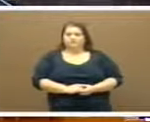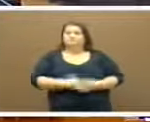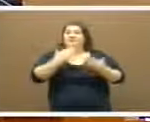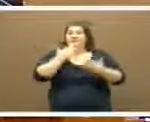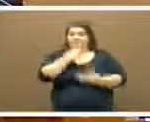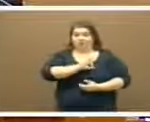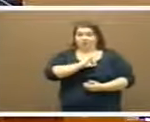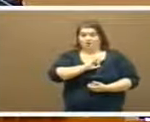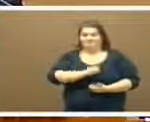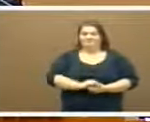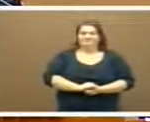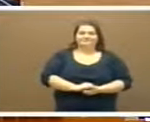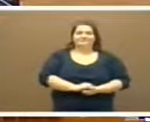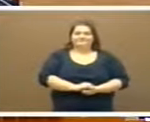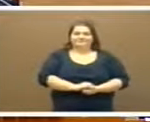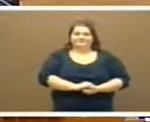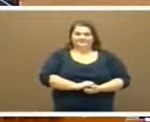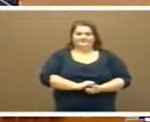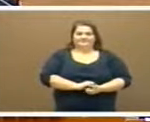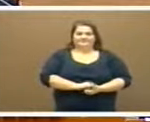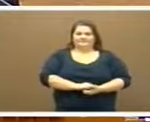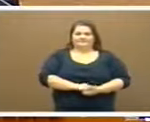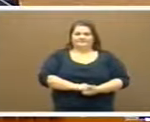Gracias, señoría.